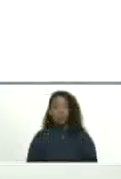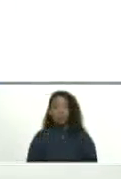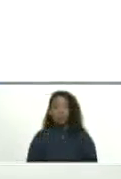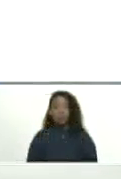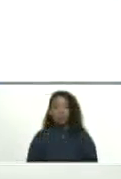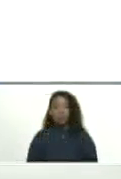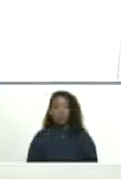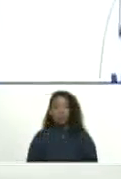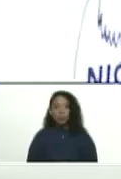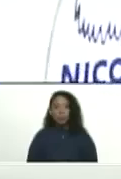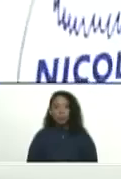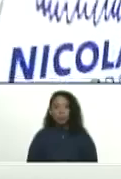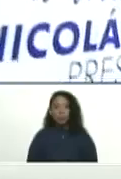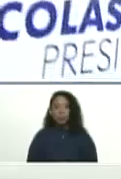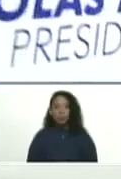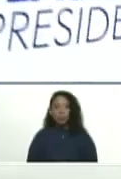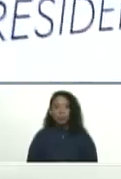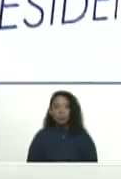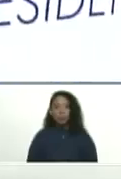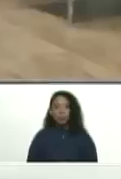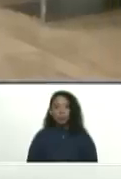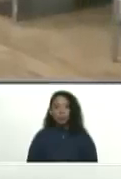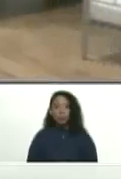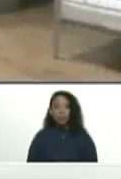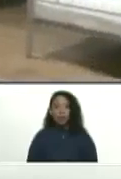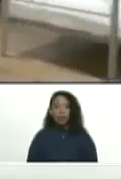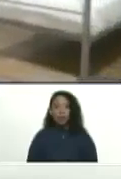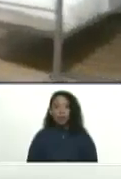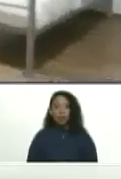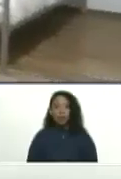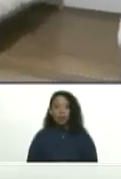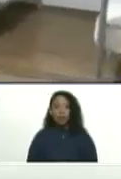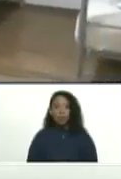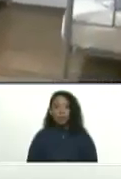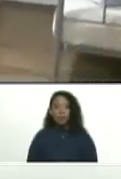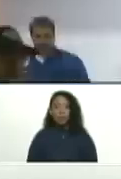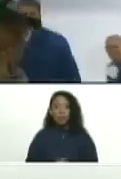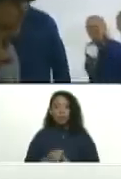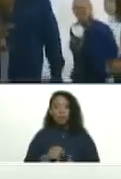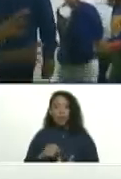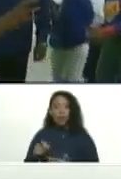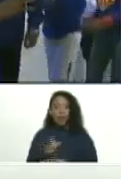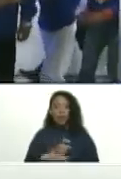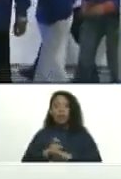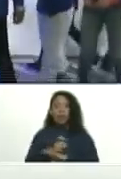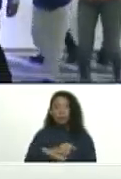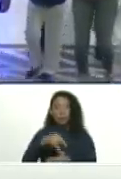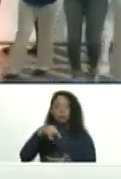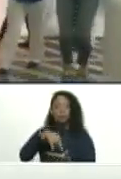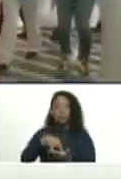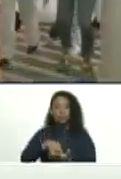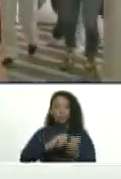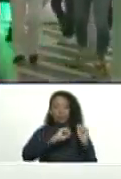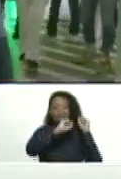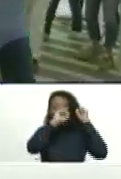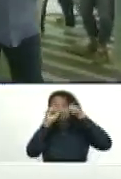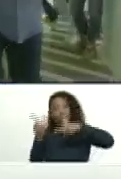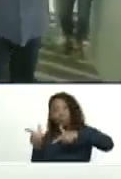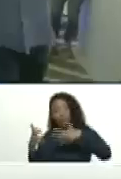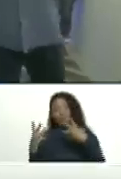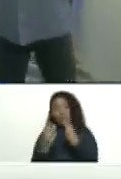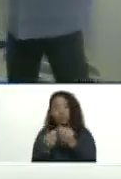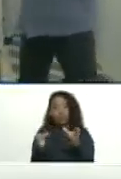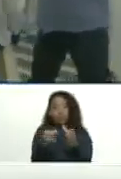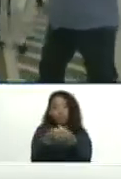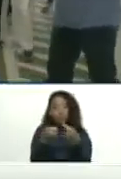Y lo han dotado, bueno, la CAVA pariendo, creando respuesta, lo dotó de un conjunto de